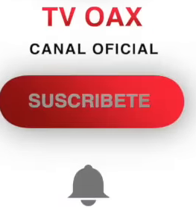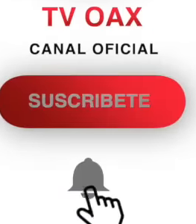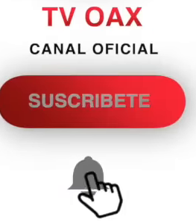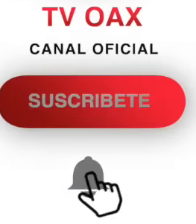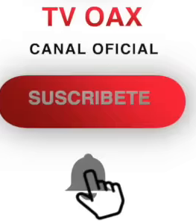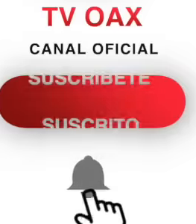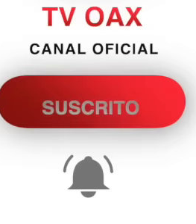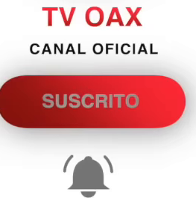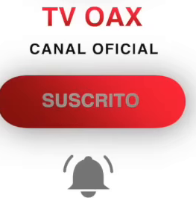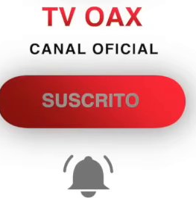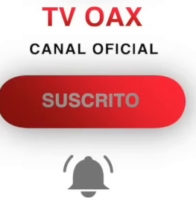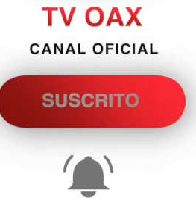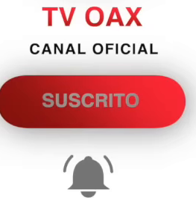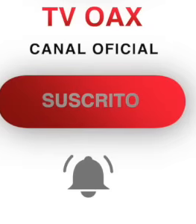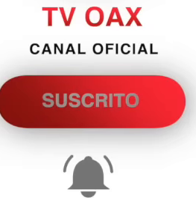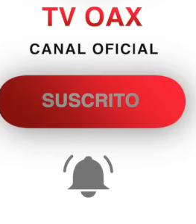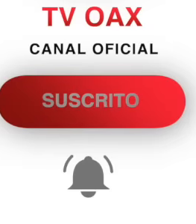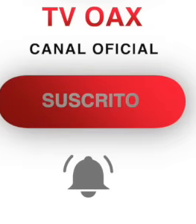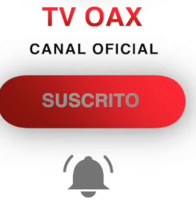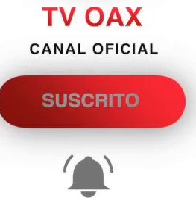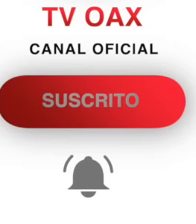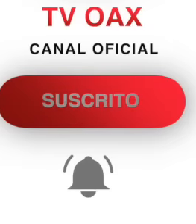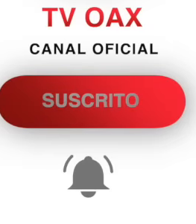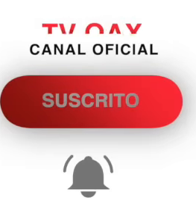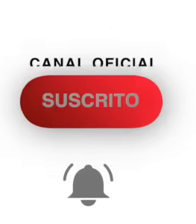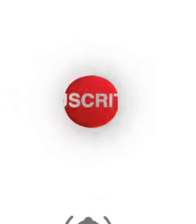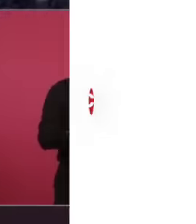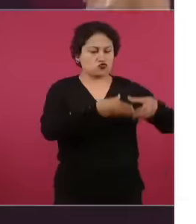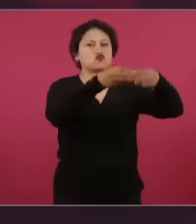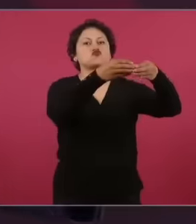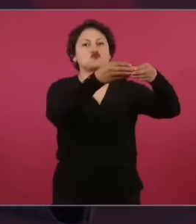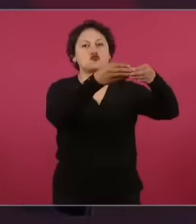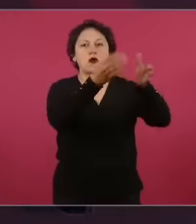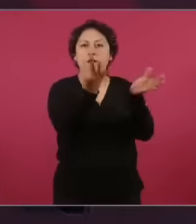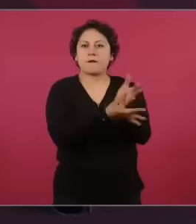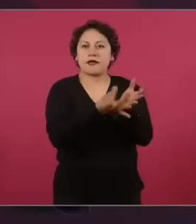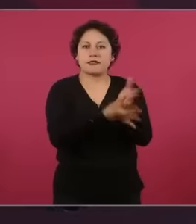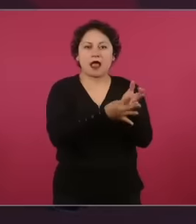para poder colar las grandes columnas?